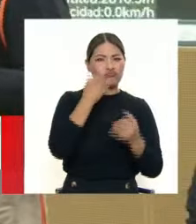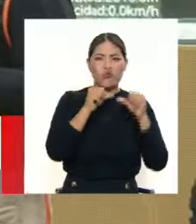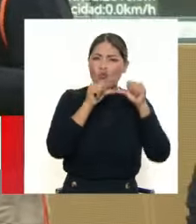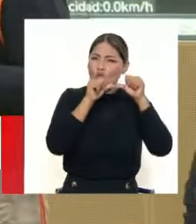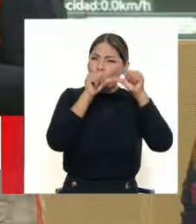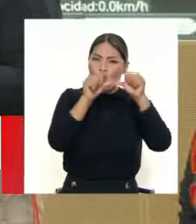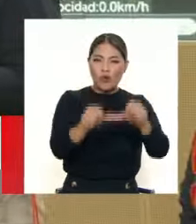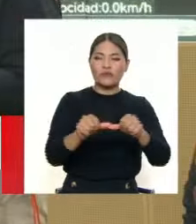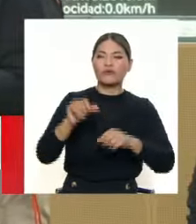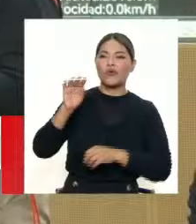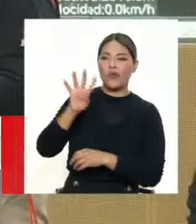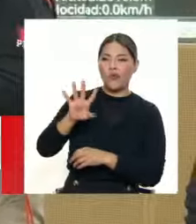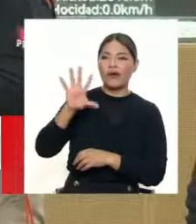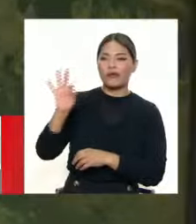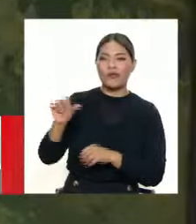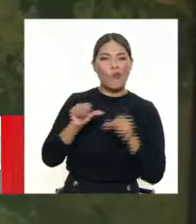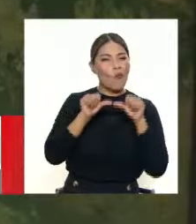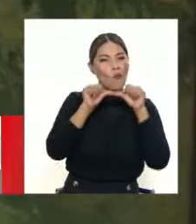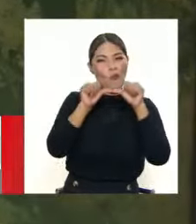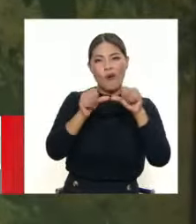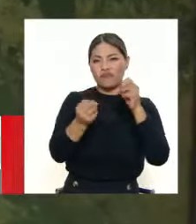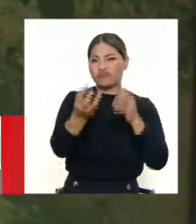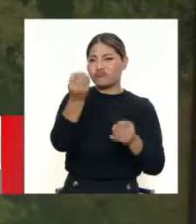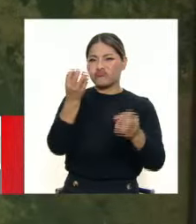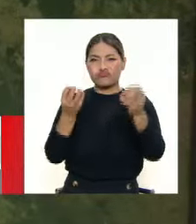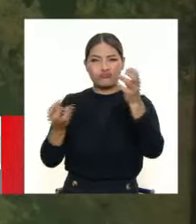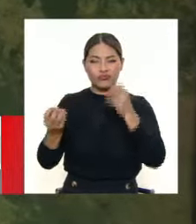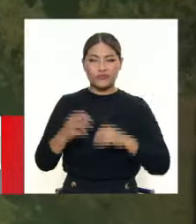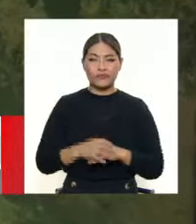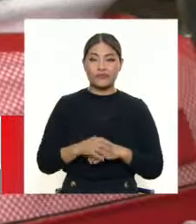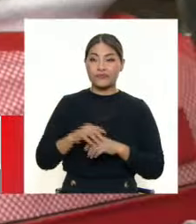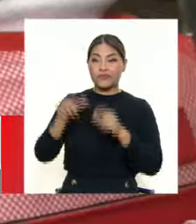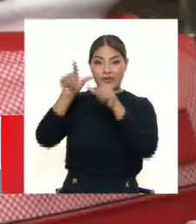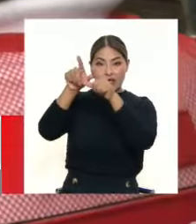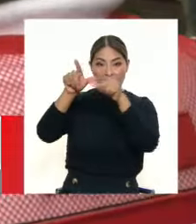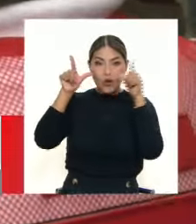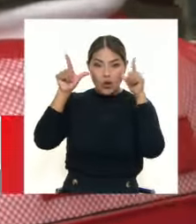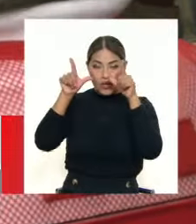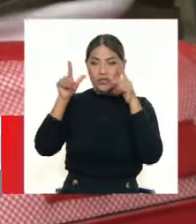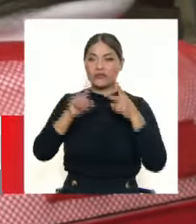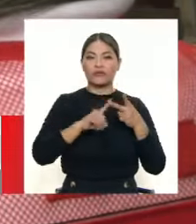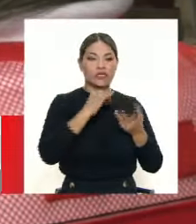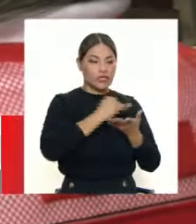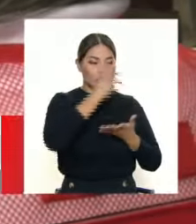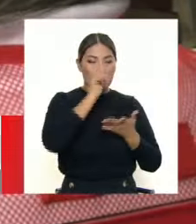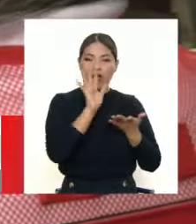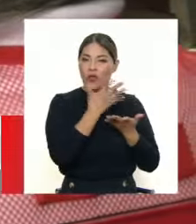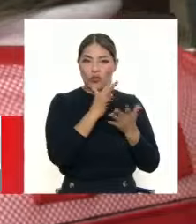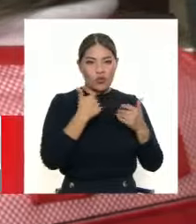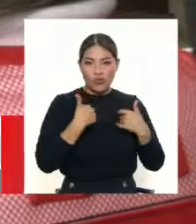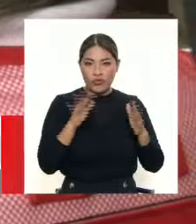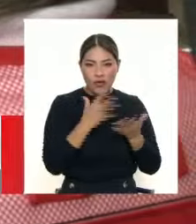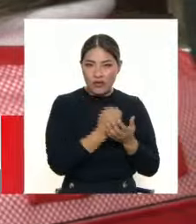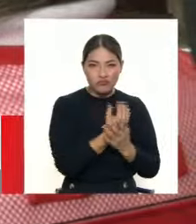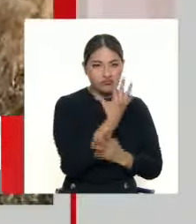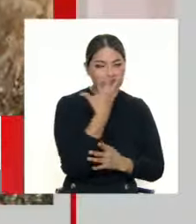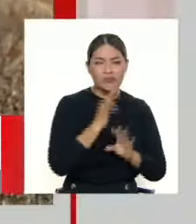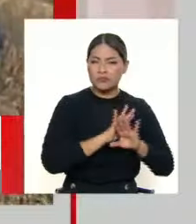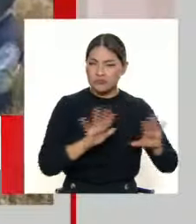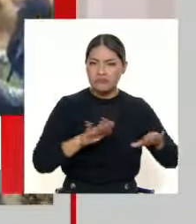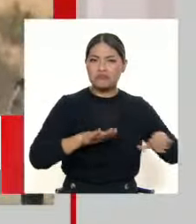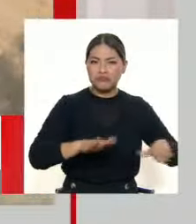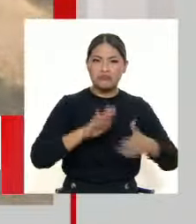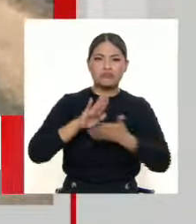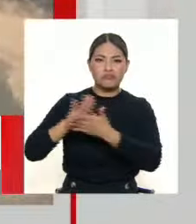hoy 49. Agregó que solo en Loreto e Ica no se han registrado incendios forestales. Hasta el momento